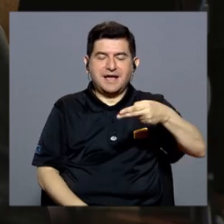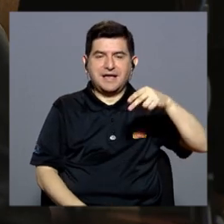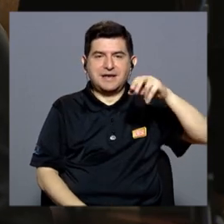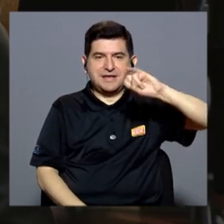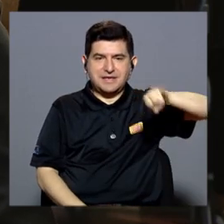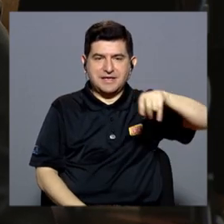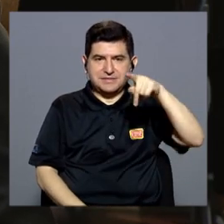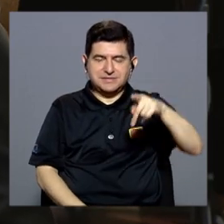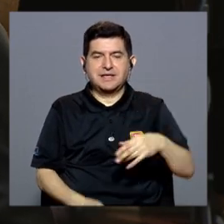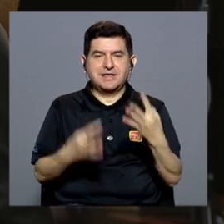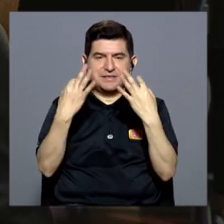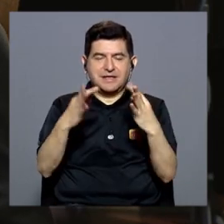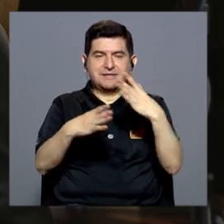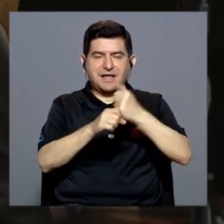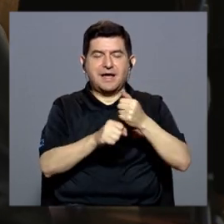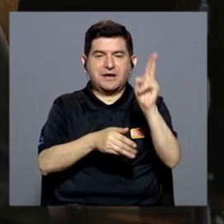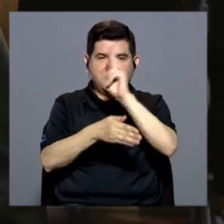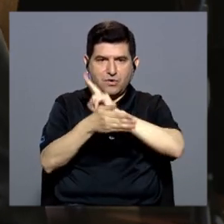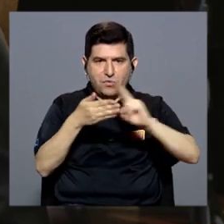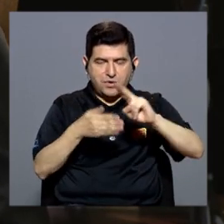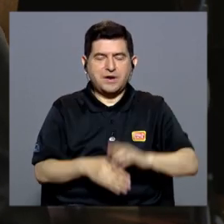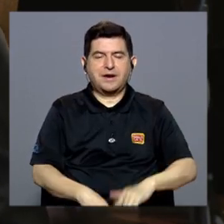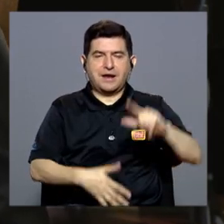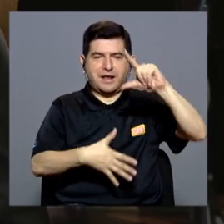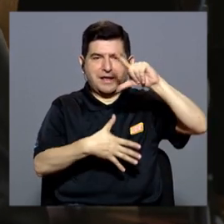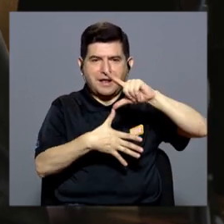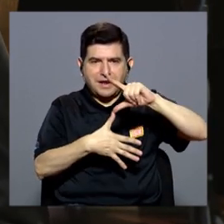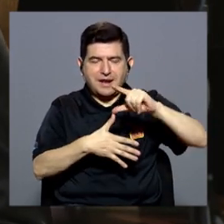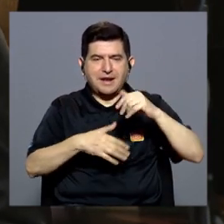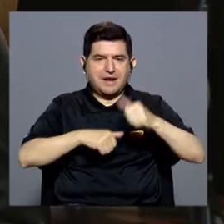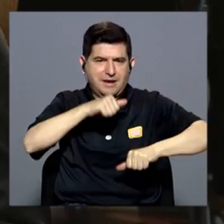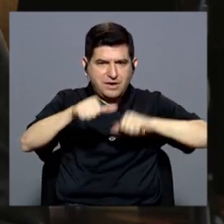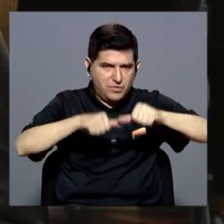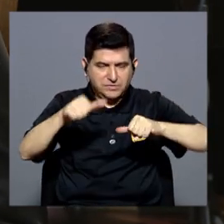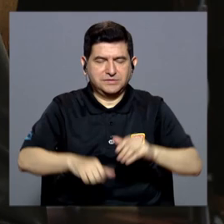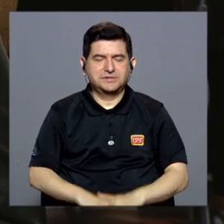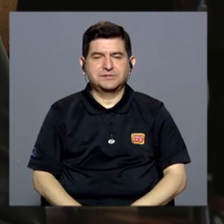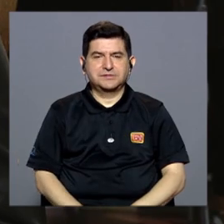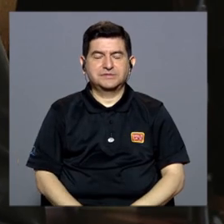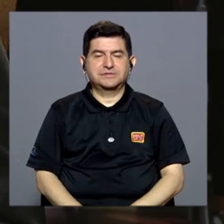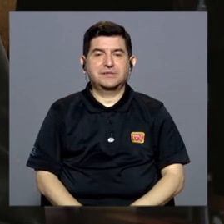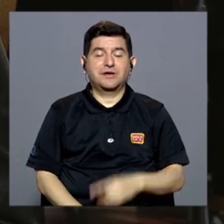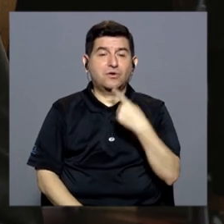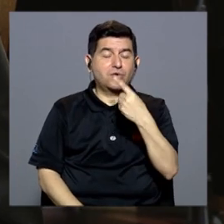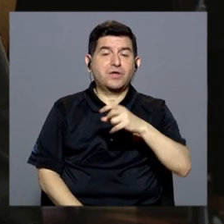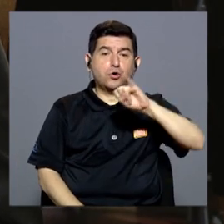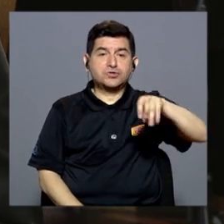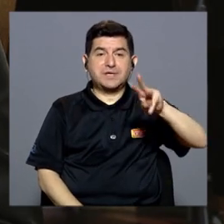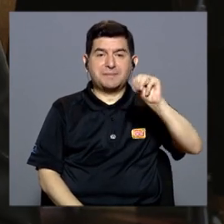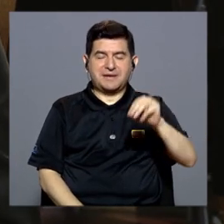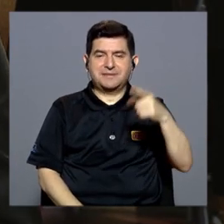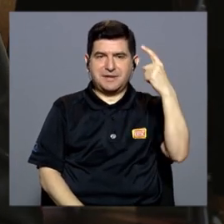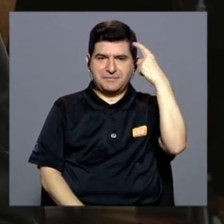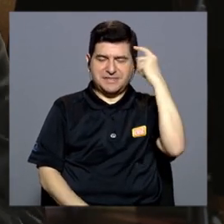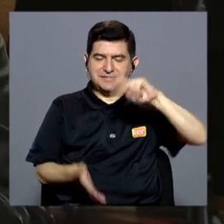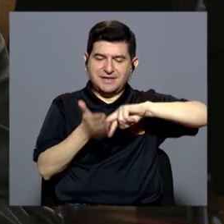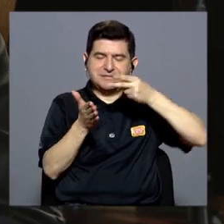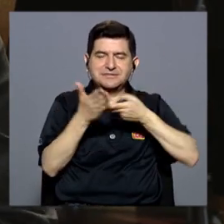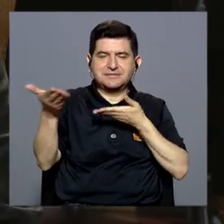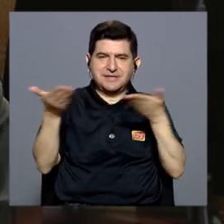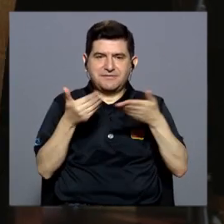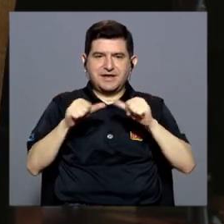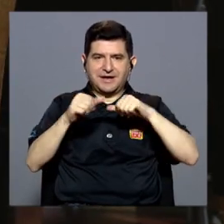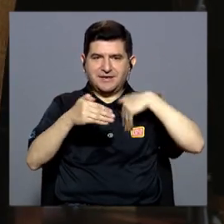tratar de convertirla en una universidad latinoamericanista. Me voy con las palabras de José Martí. Pensar es servir.